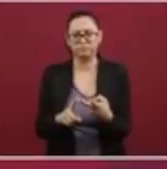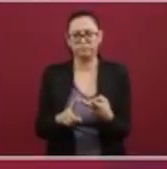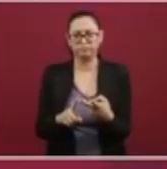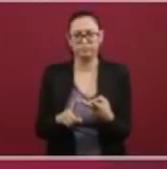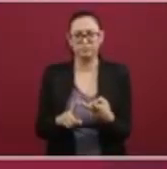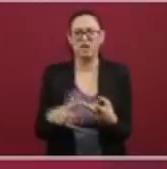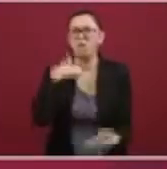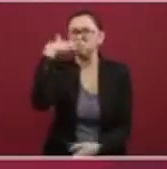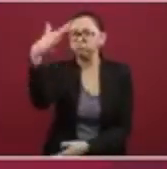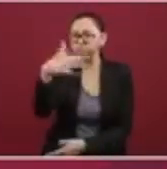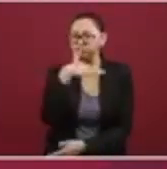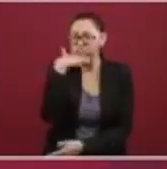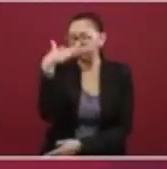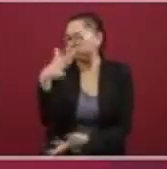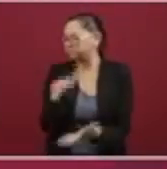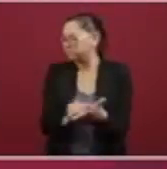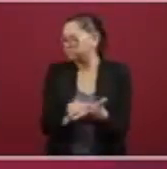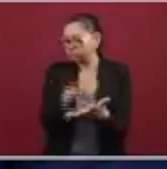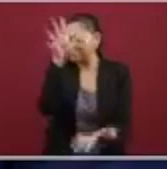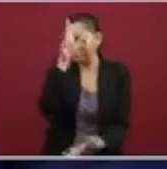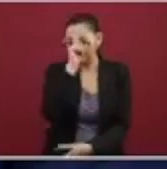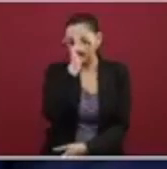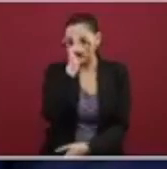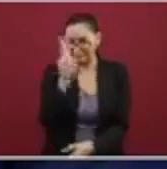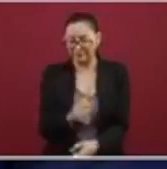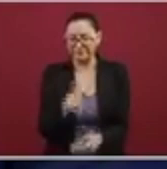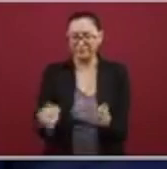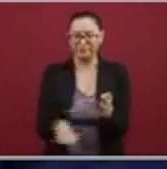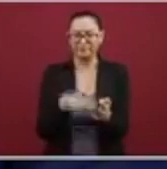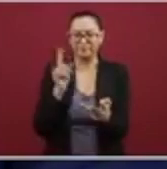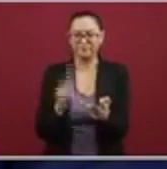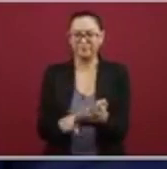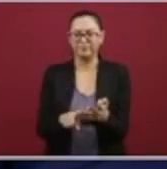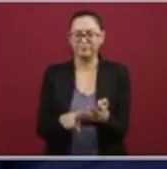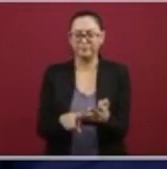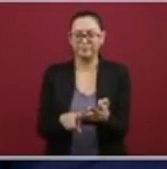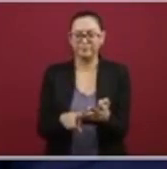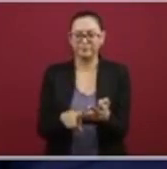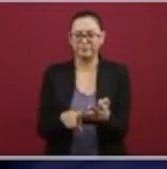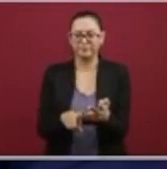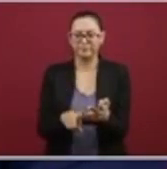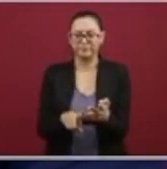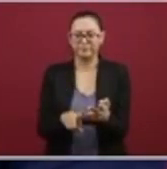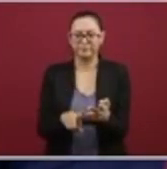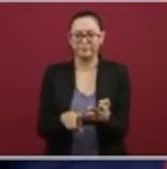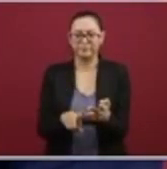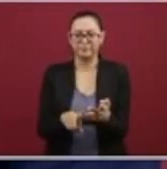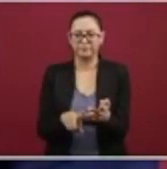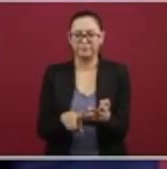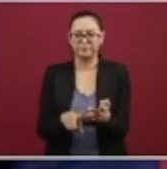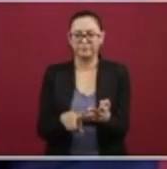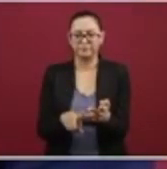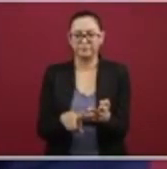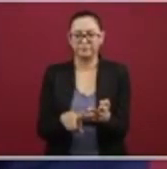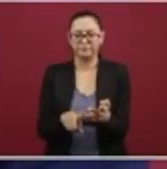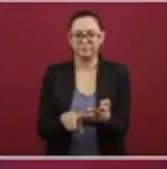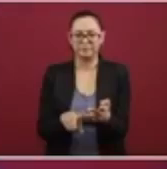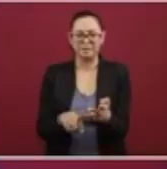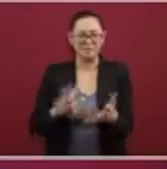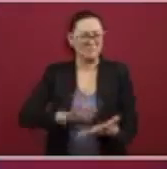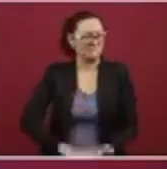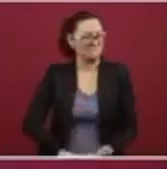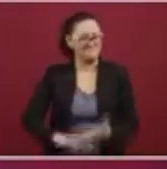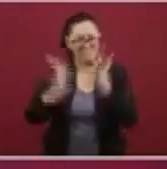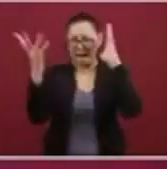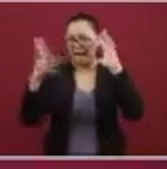creció la corrupción, creció la